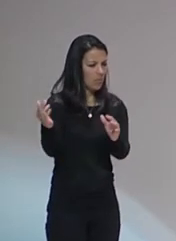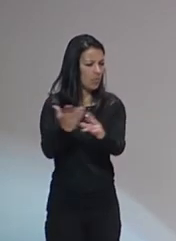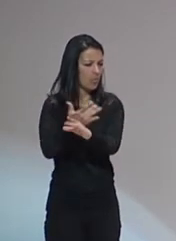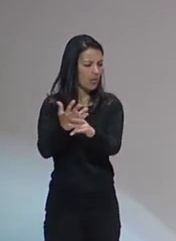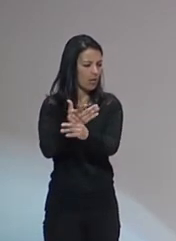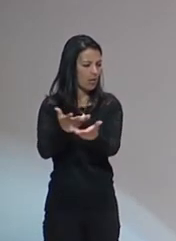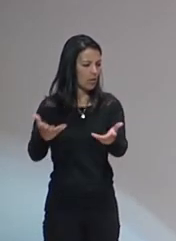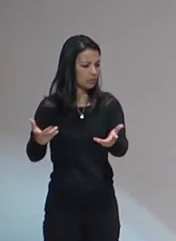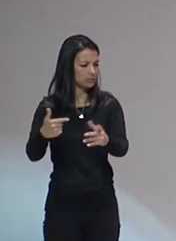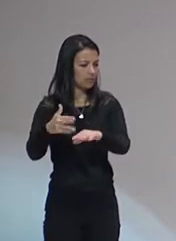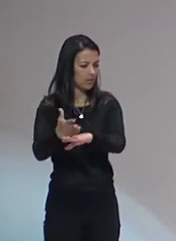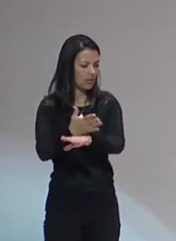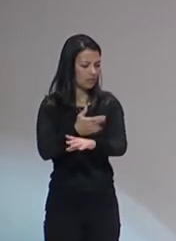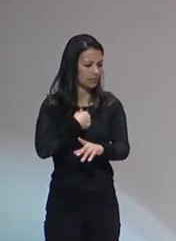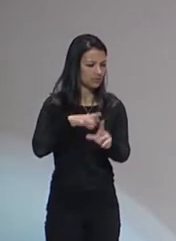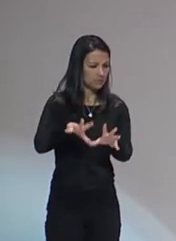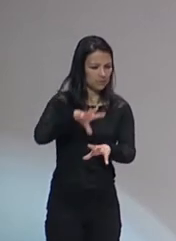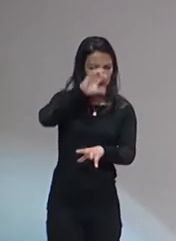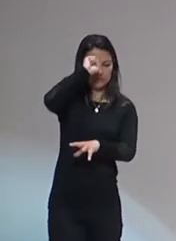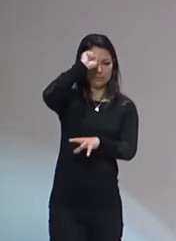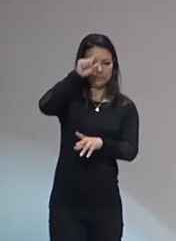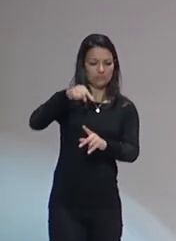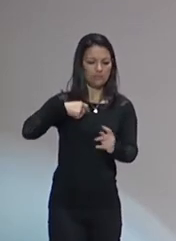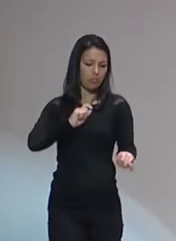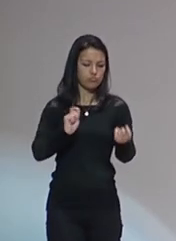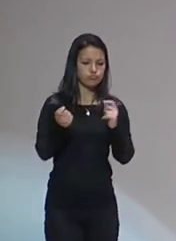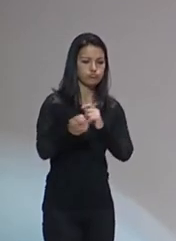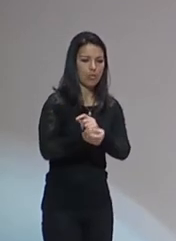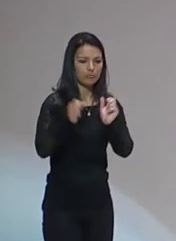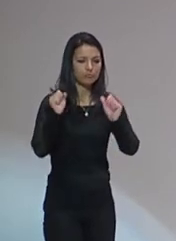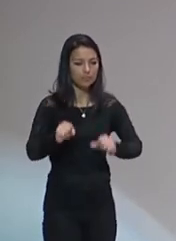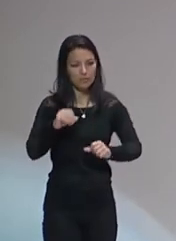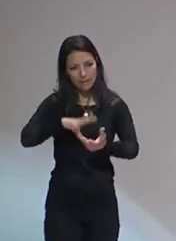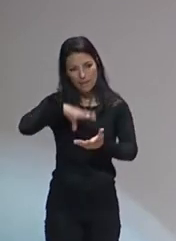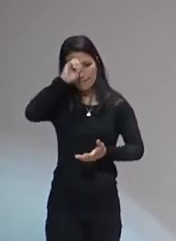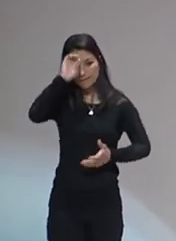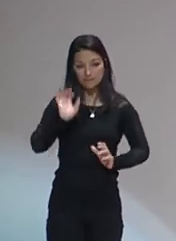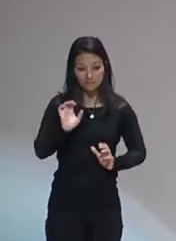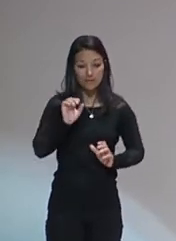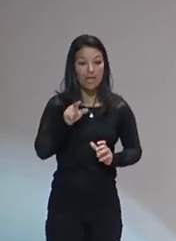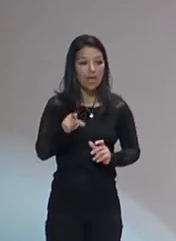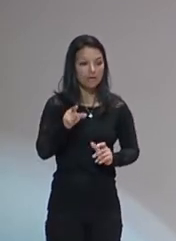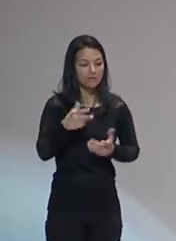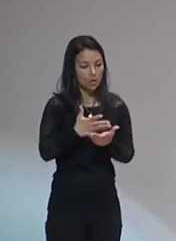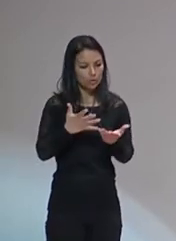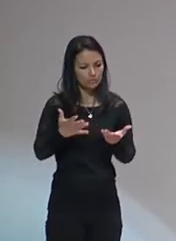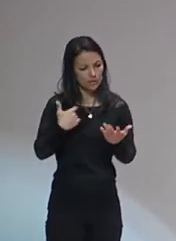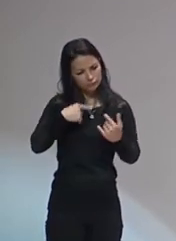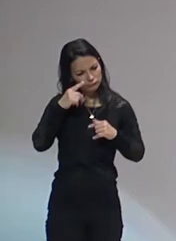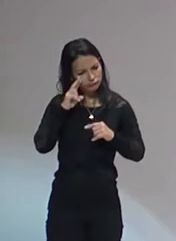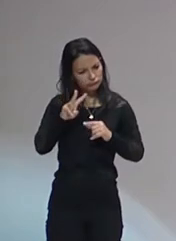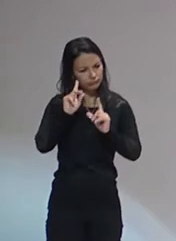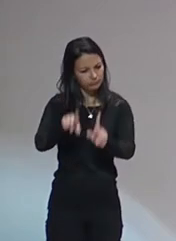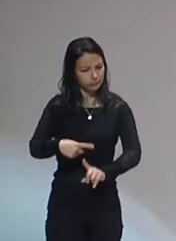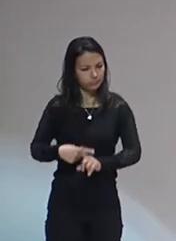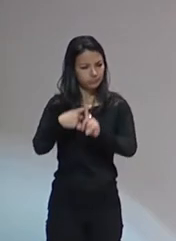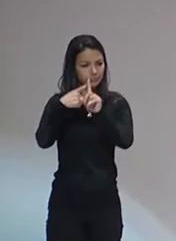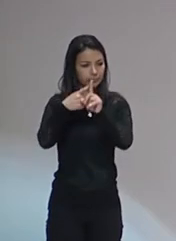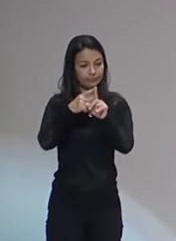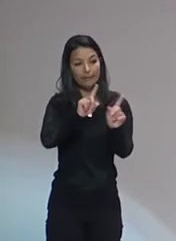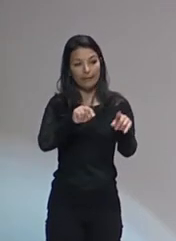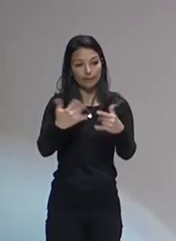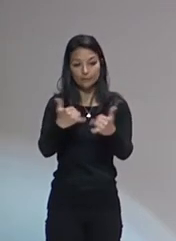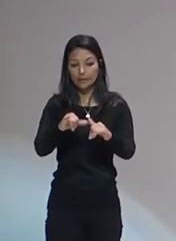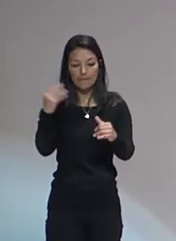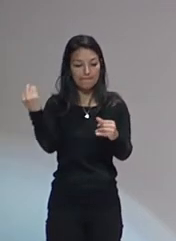una oportunidad de transformación humana. El conflicto visto desde esta perspectiva positiva ya no sería pues la ausencia de